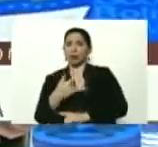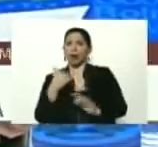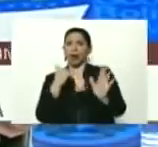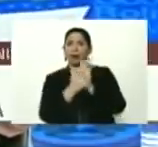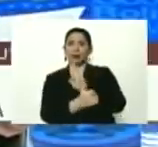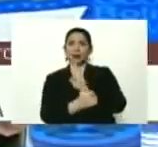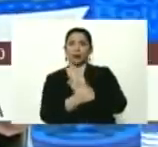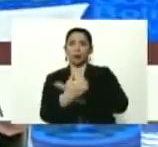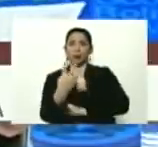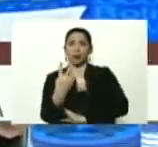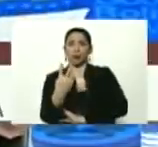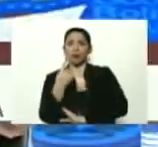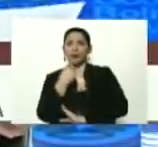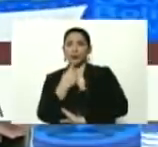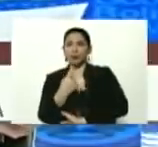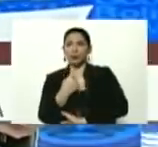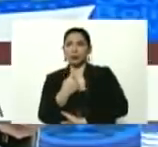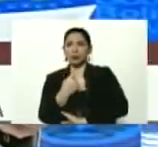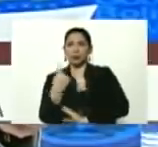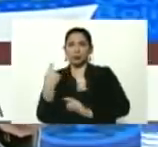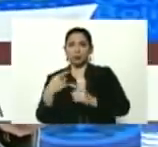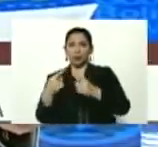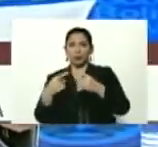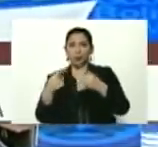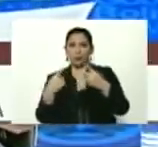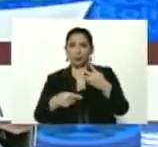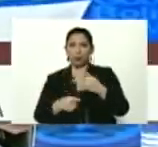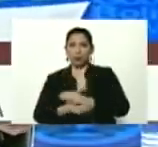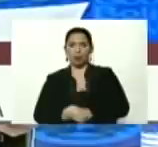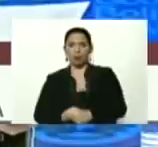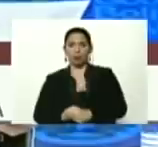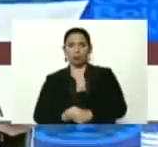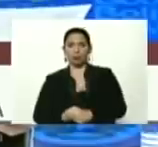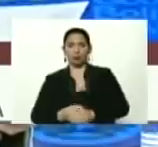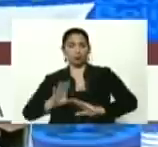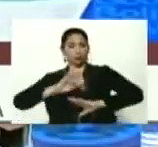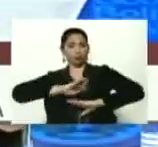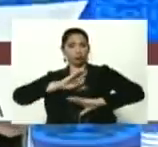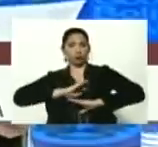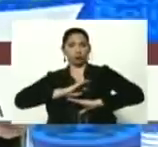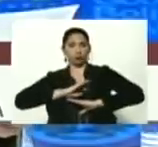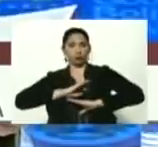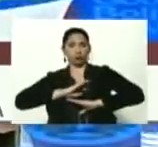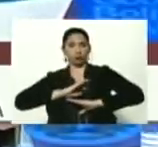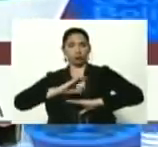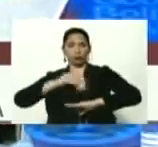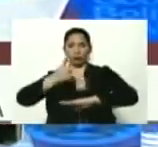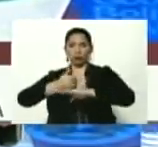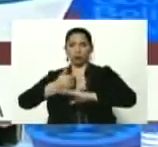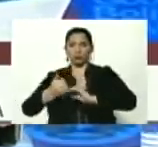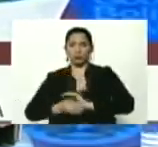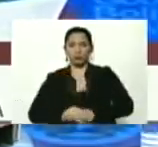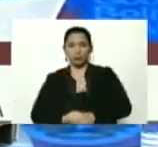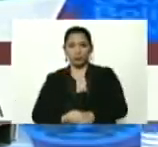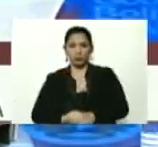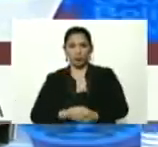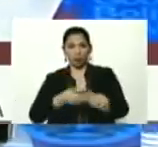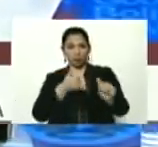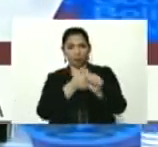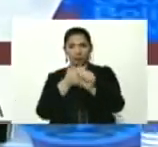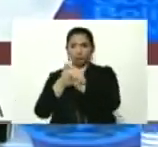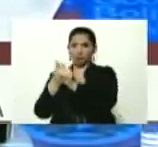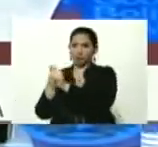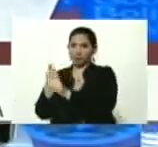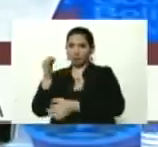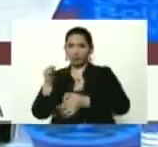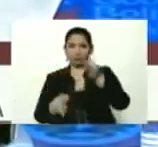2 dice, entre otras cosas, son competencias exclusivas de la Procuraduría asesorar jurídicamente a